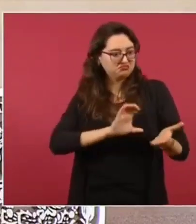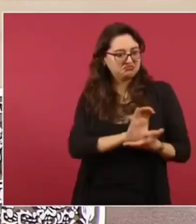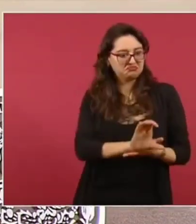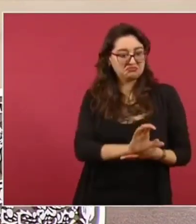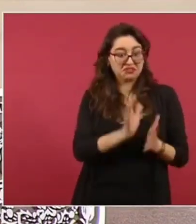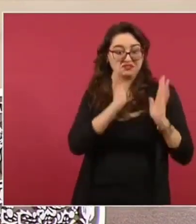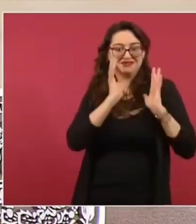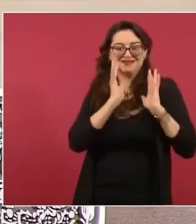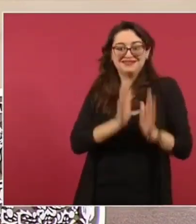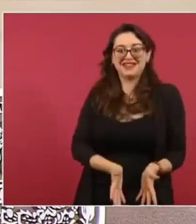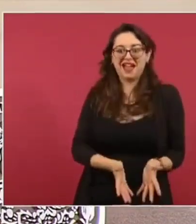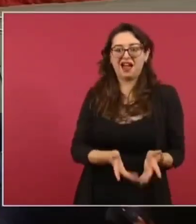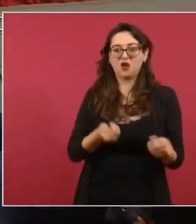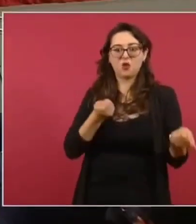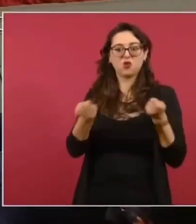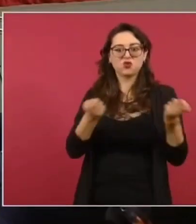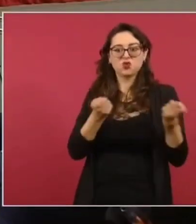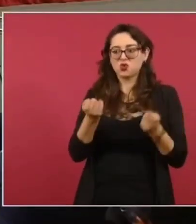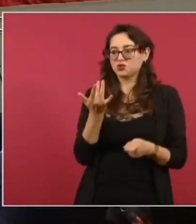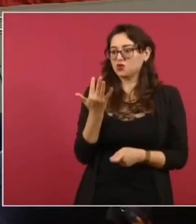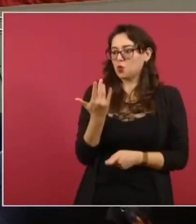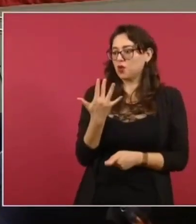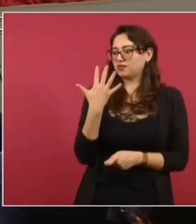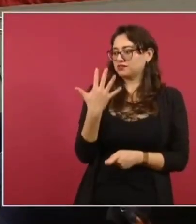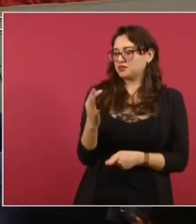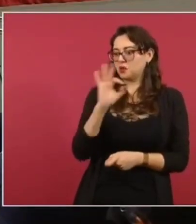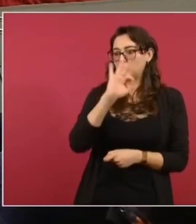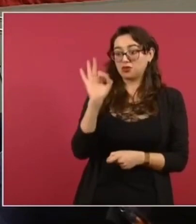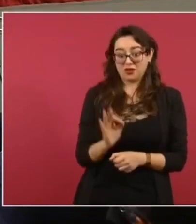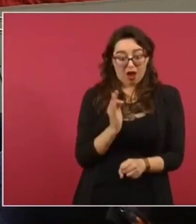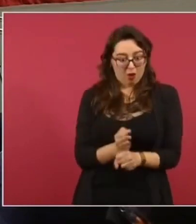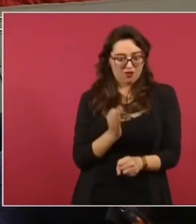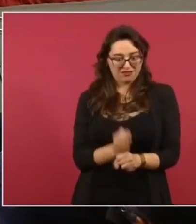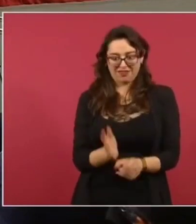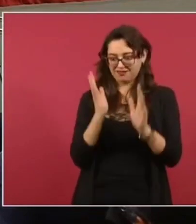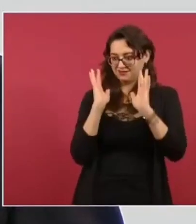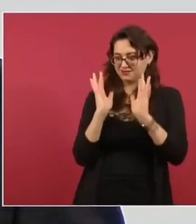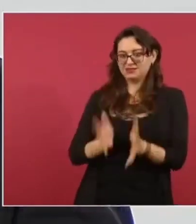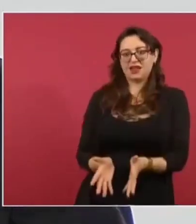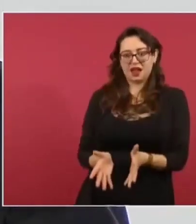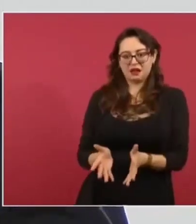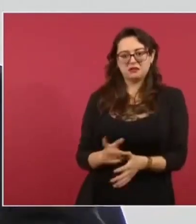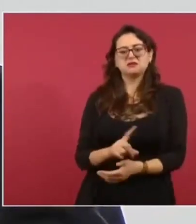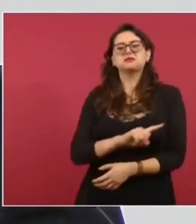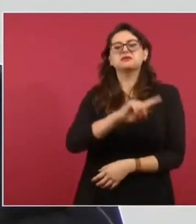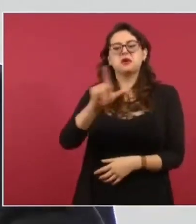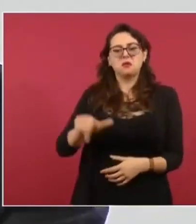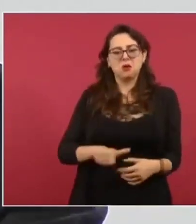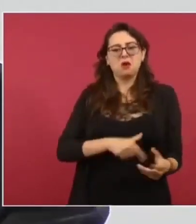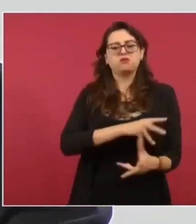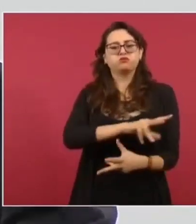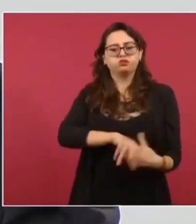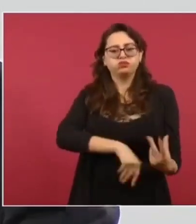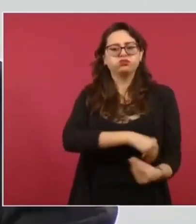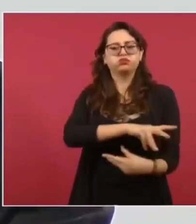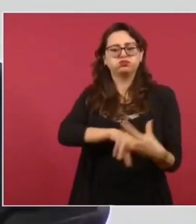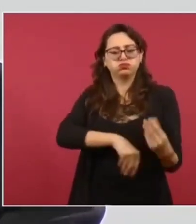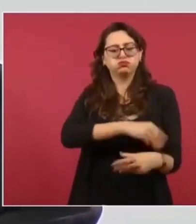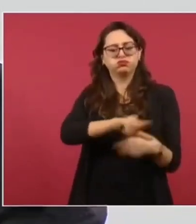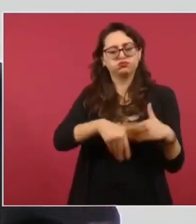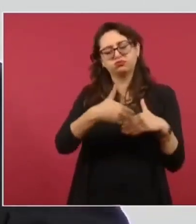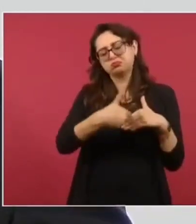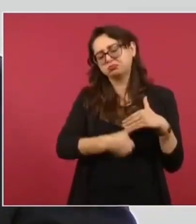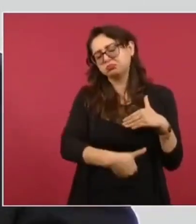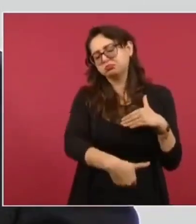55.5% ahora, sino de que es un flujo interno. Esto se paga, entra el dinero